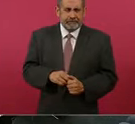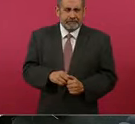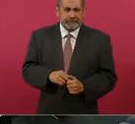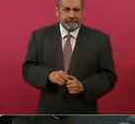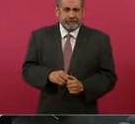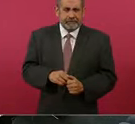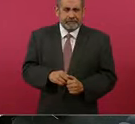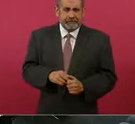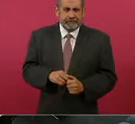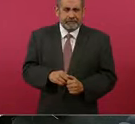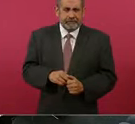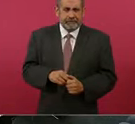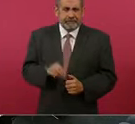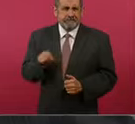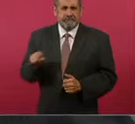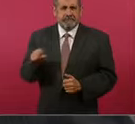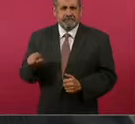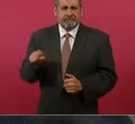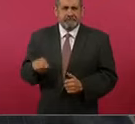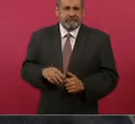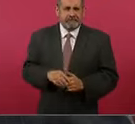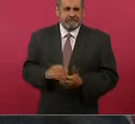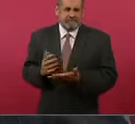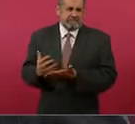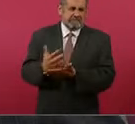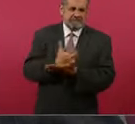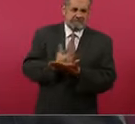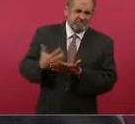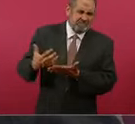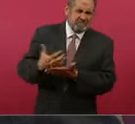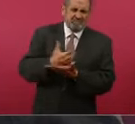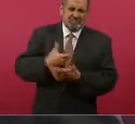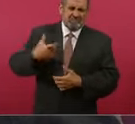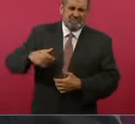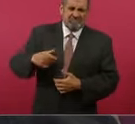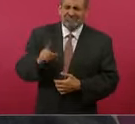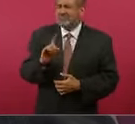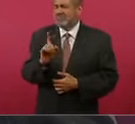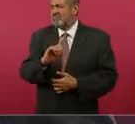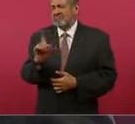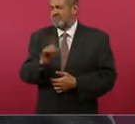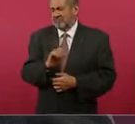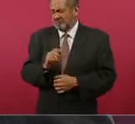haya acumulado dinero.